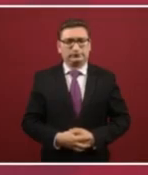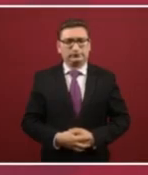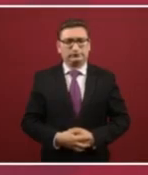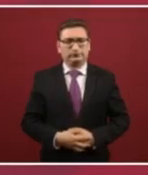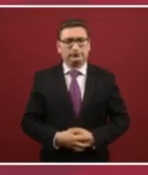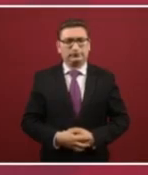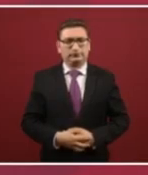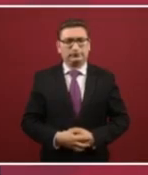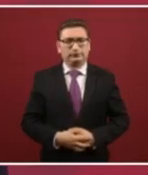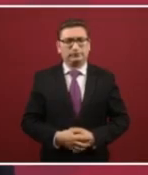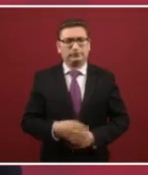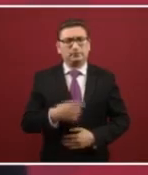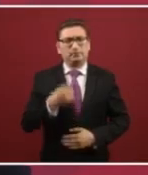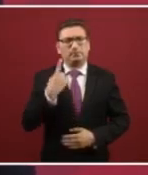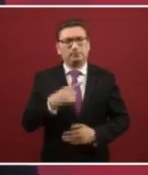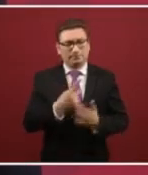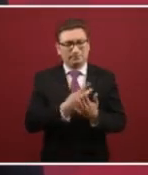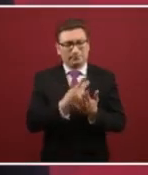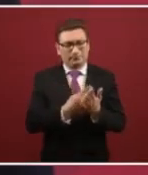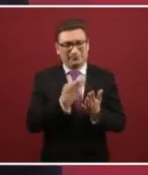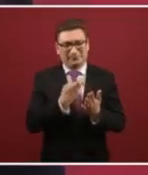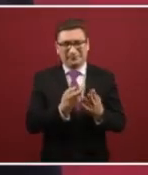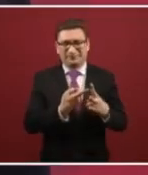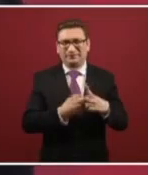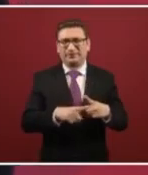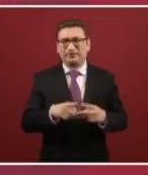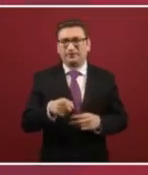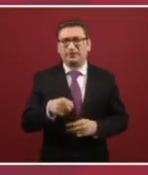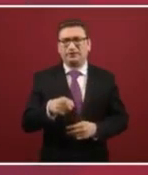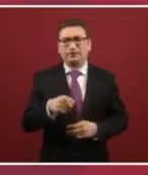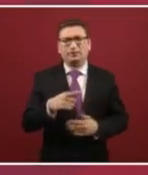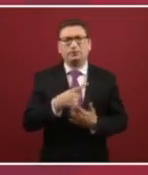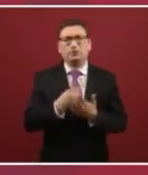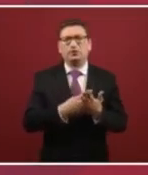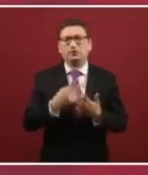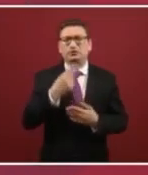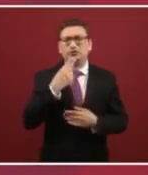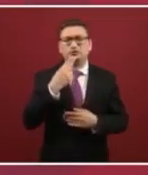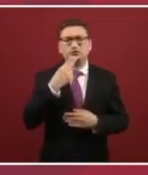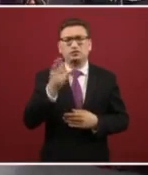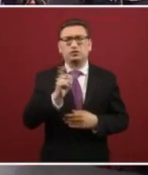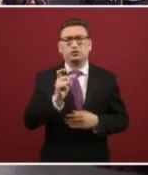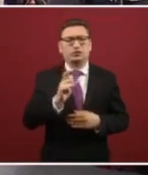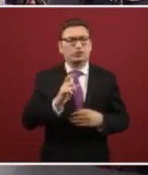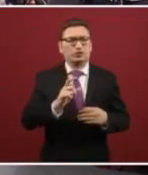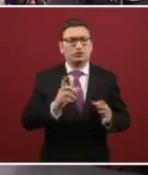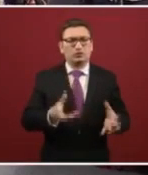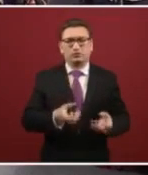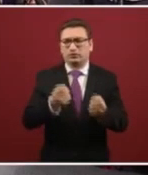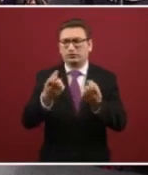que se llama el que se usa para el rescate